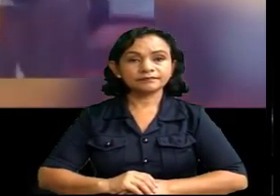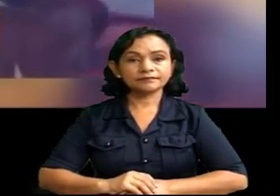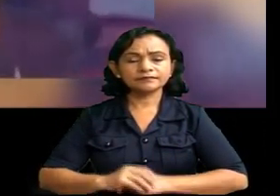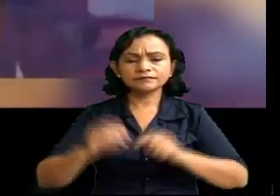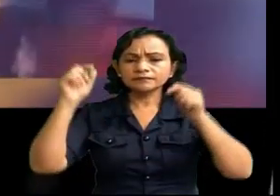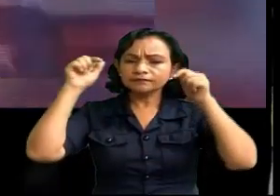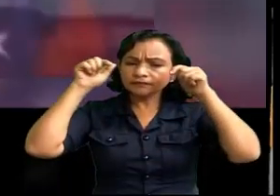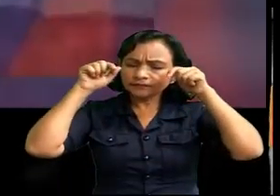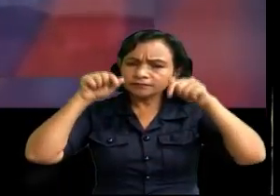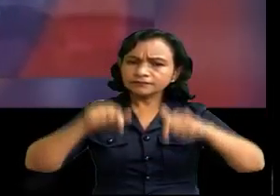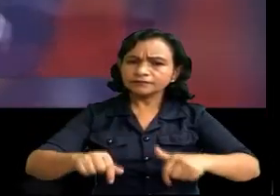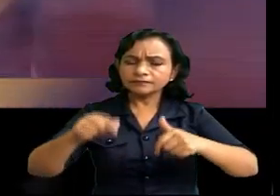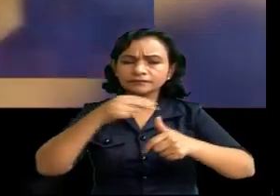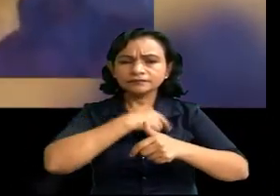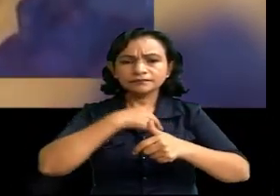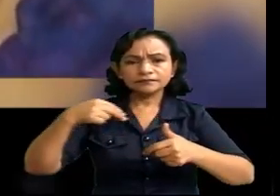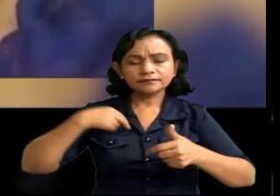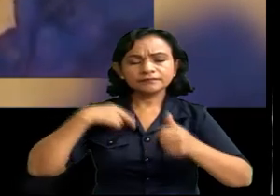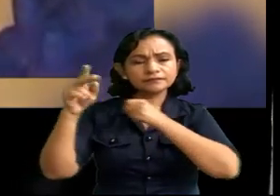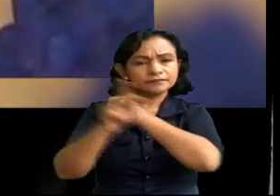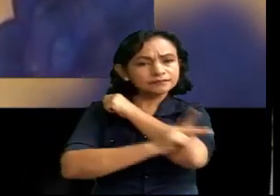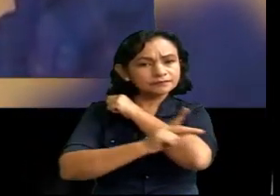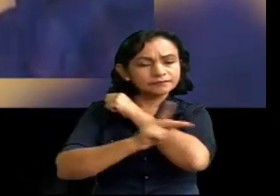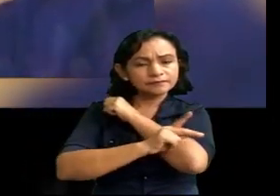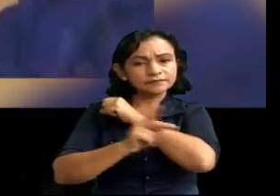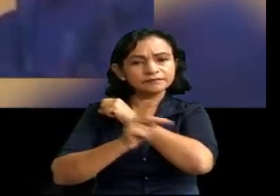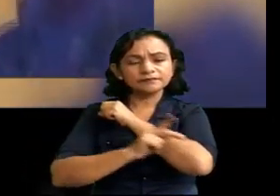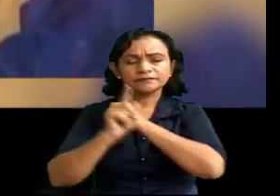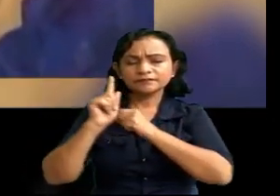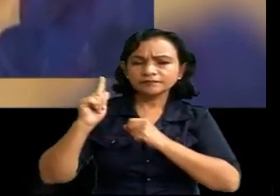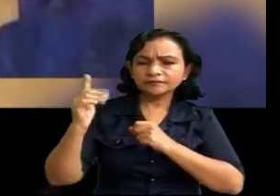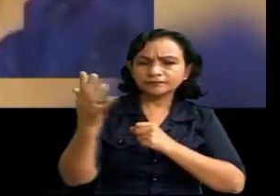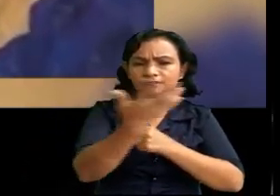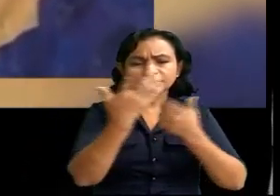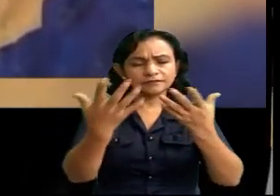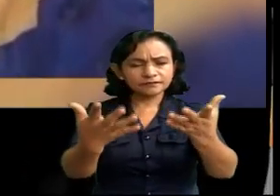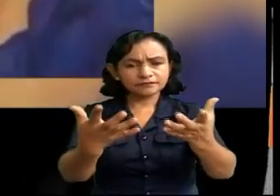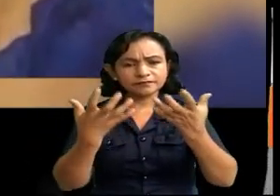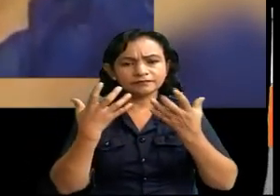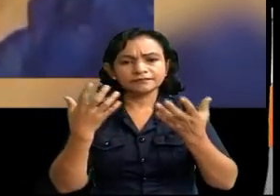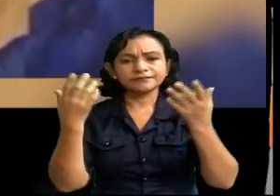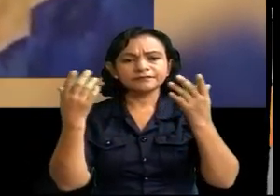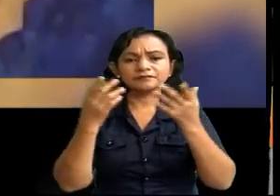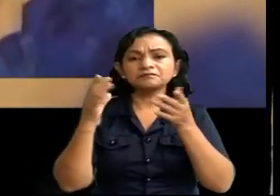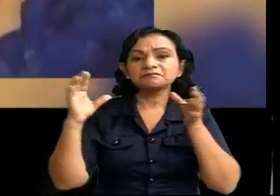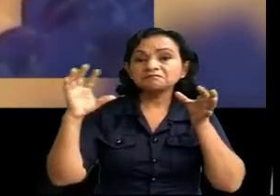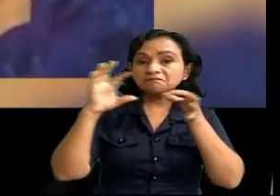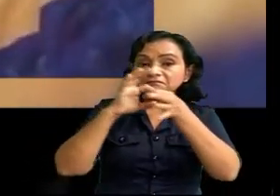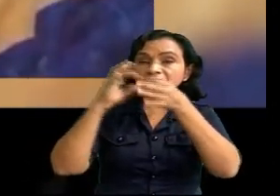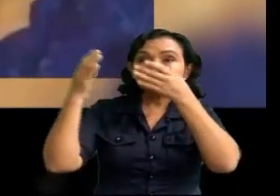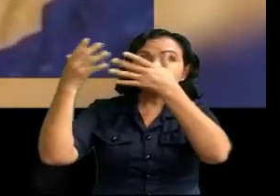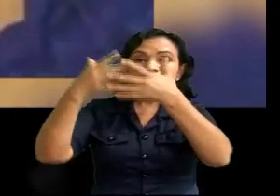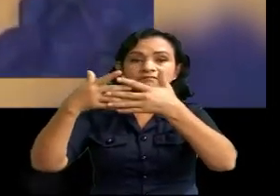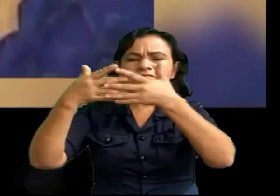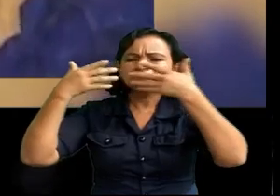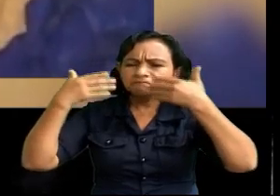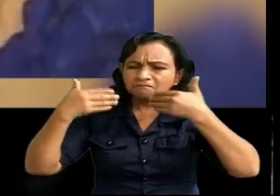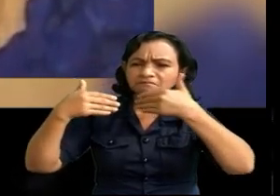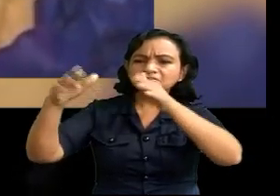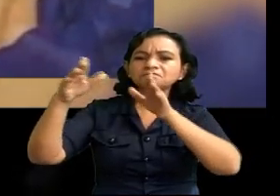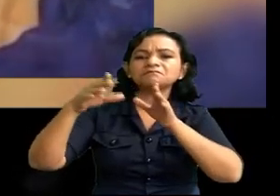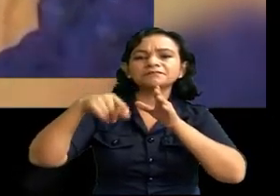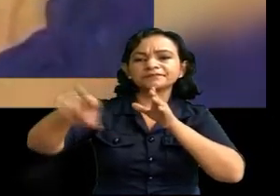¡Aquí vamos! ¡Haciendo patria! ¡Los que quieran ser una colonia yanqui, váyanse con